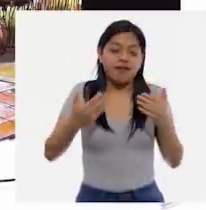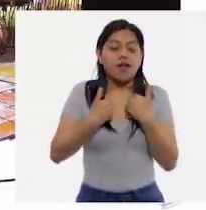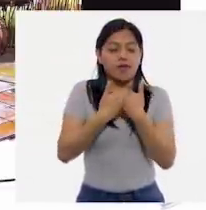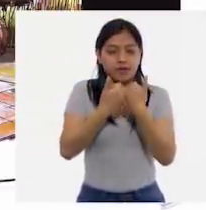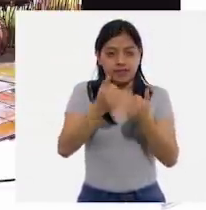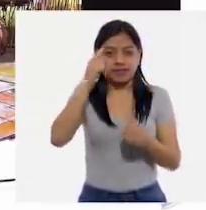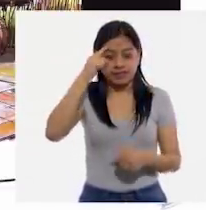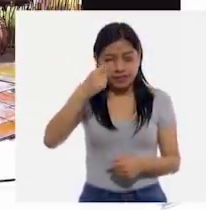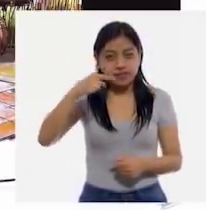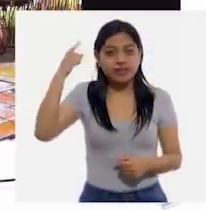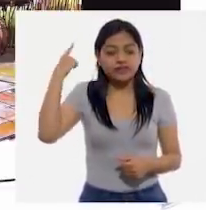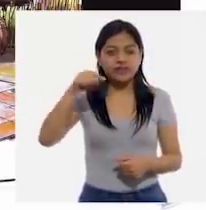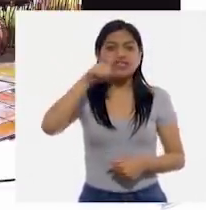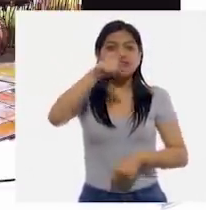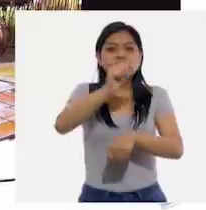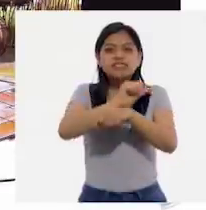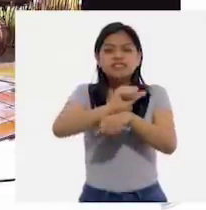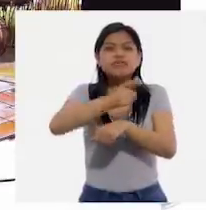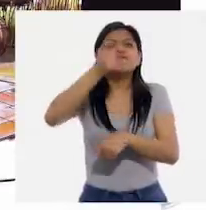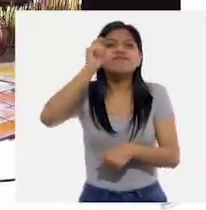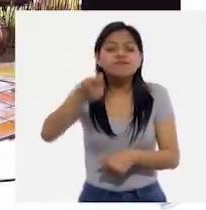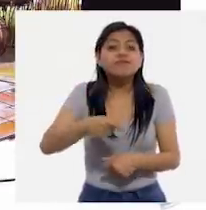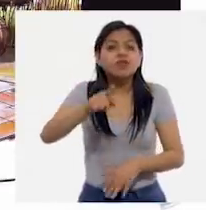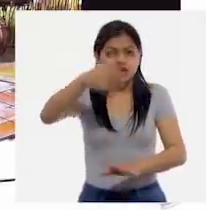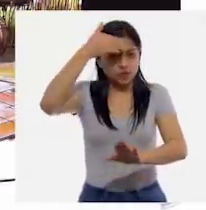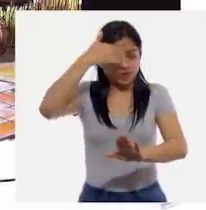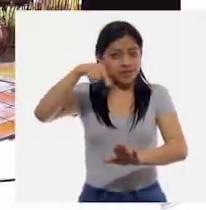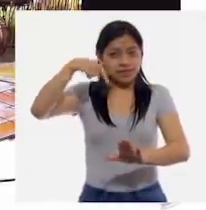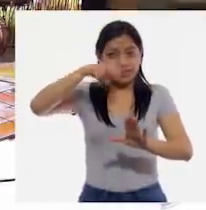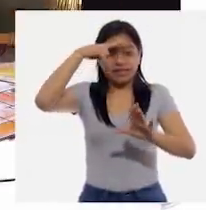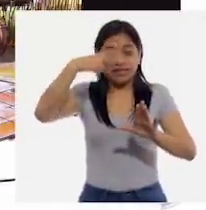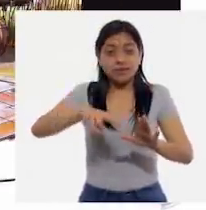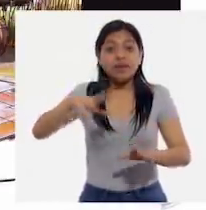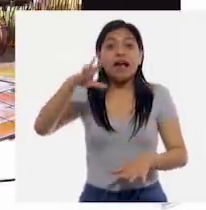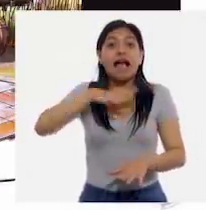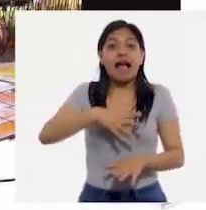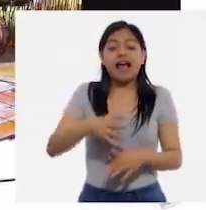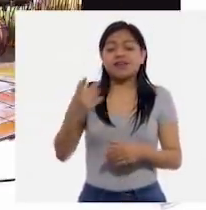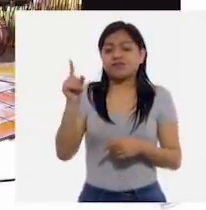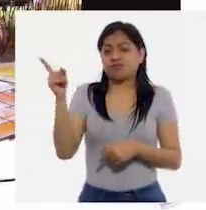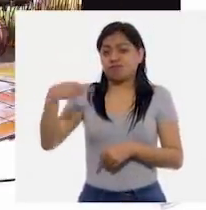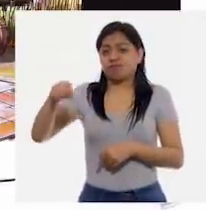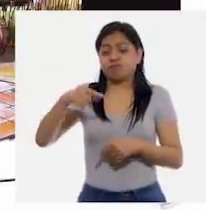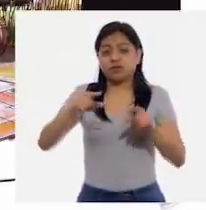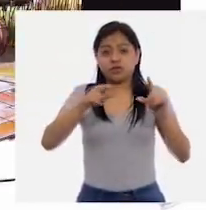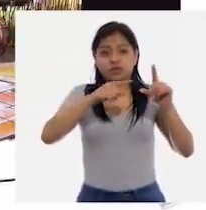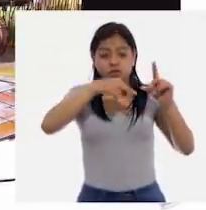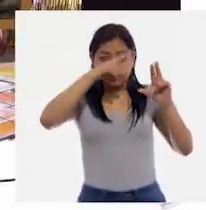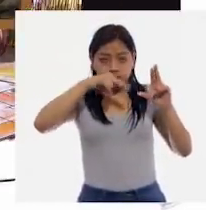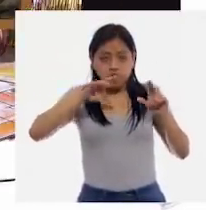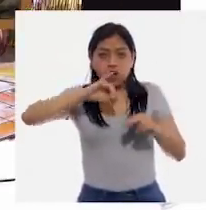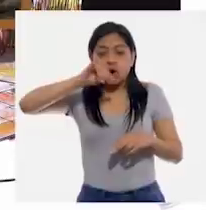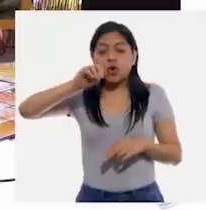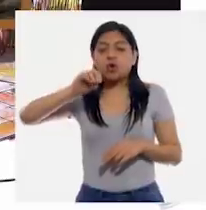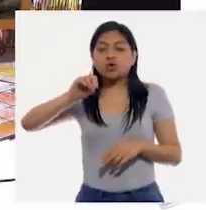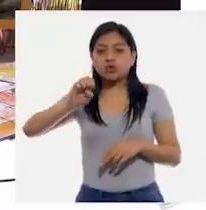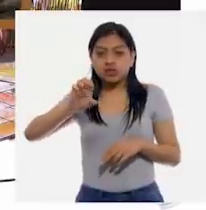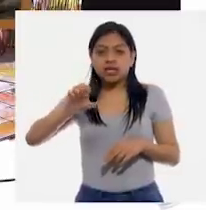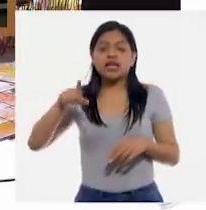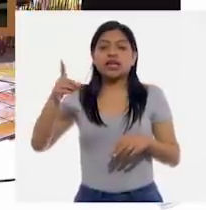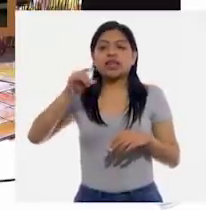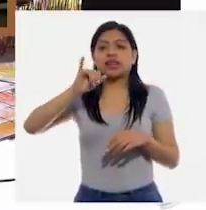que se representa en el escenario. ¿Sabías que en México grandes pintores como José Clemente Orozco, Diego